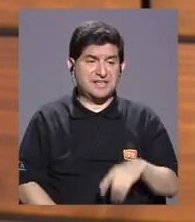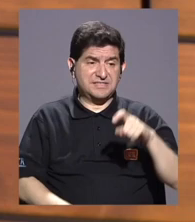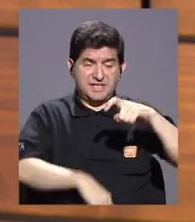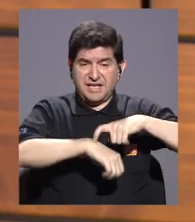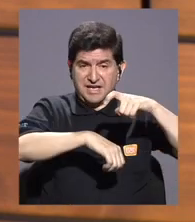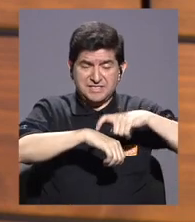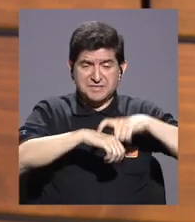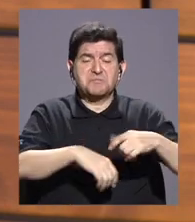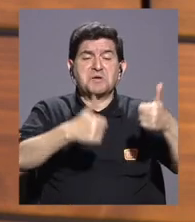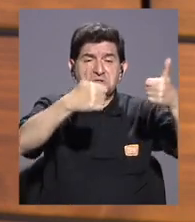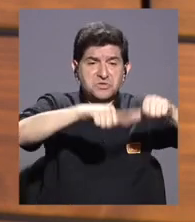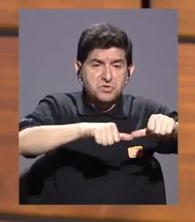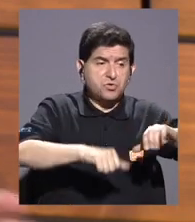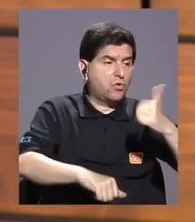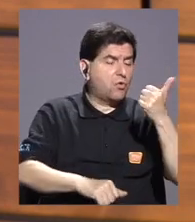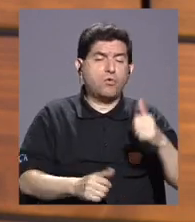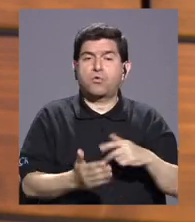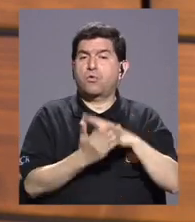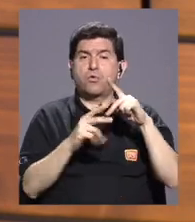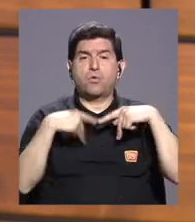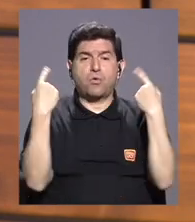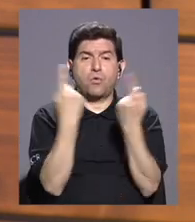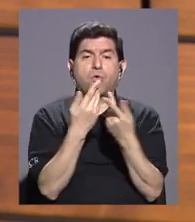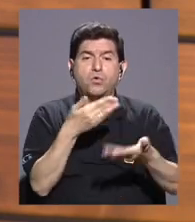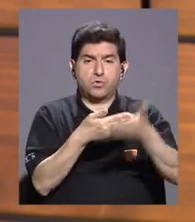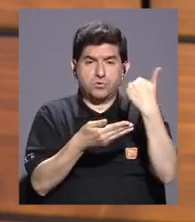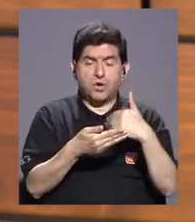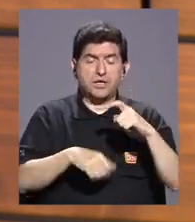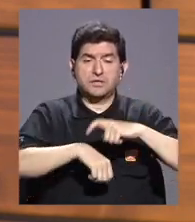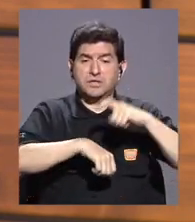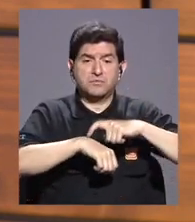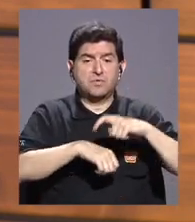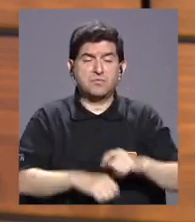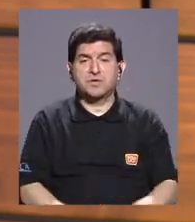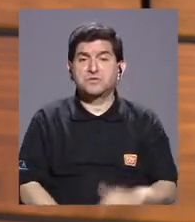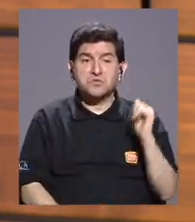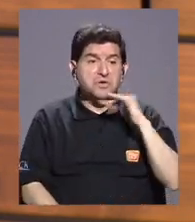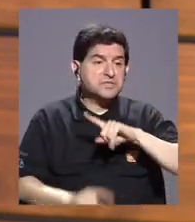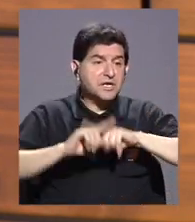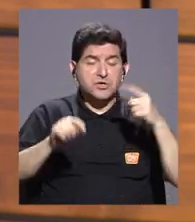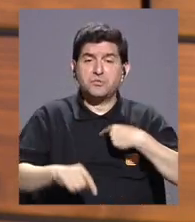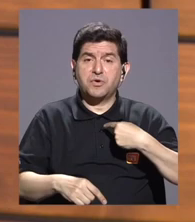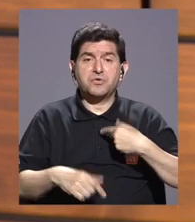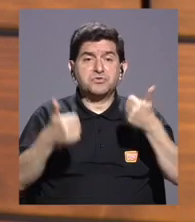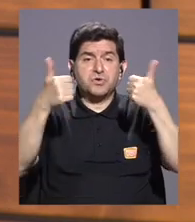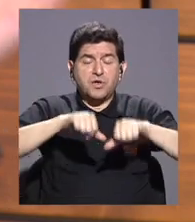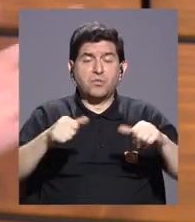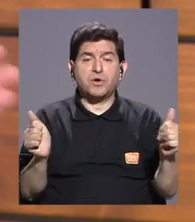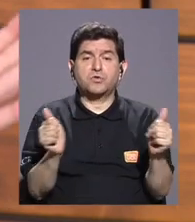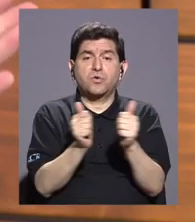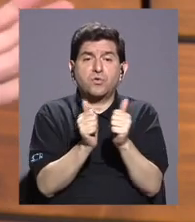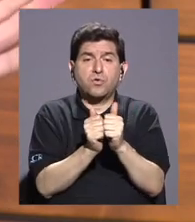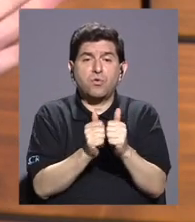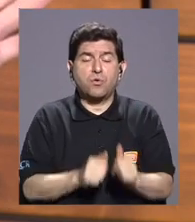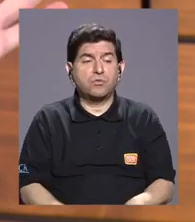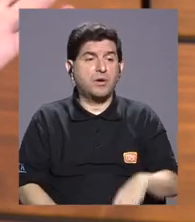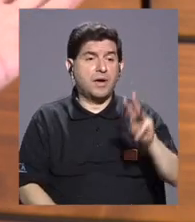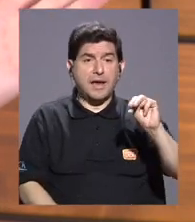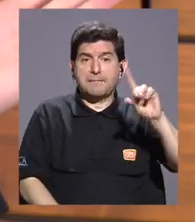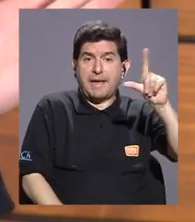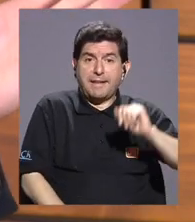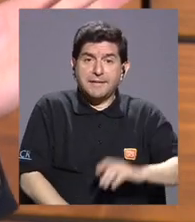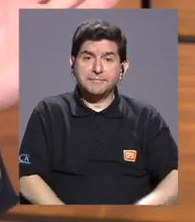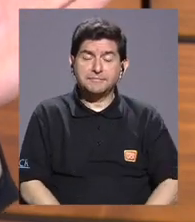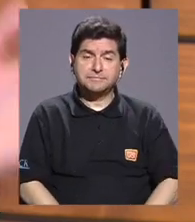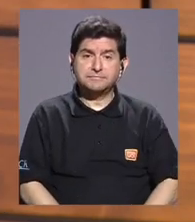coincidencia programática. Uh-huh. Y así con cualquier otro partido. En el pasado, alguna vez me pasó, era raro, pero alguna vez me pasó que coincidí también en algún tema con